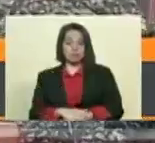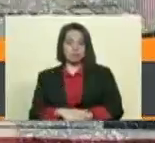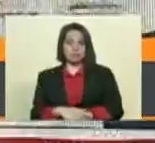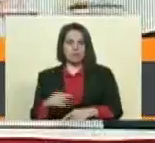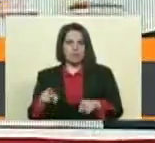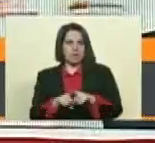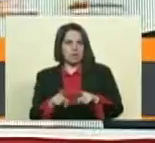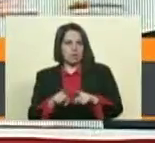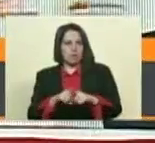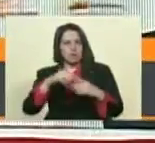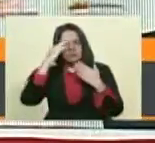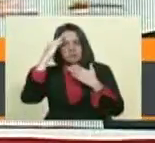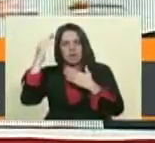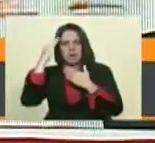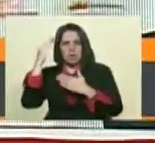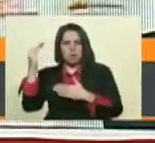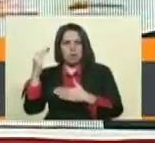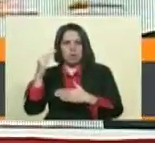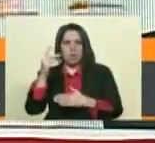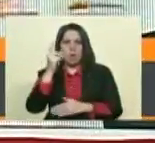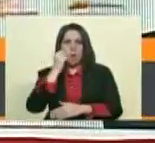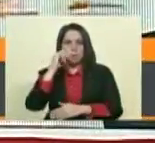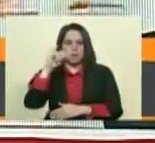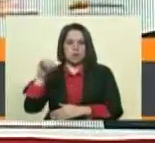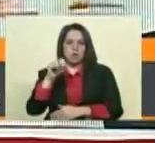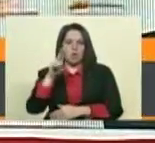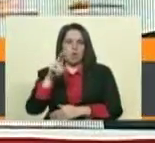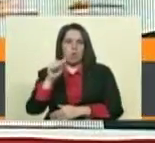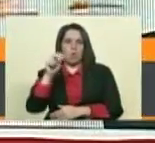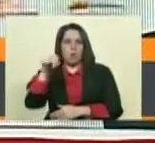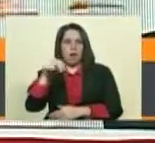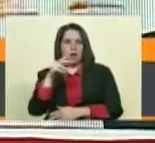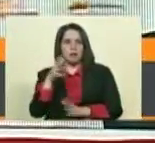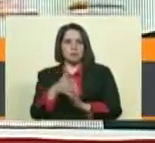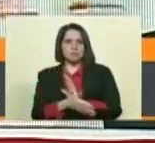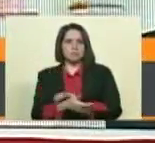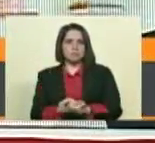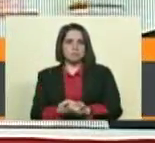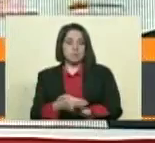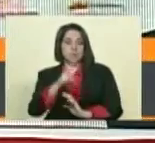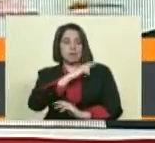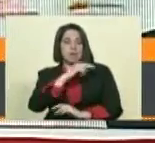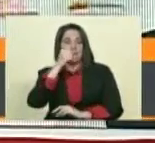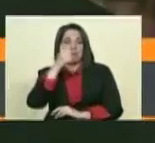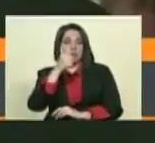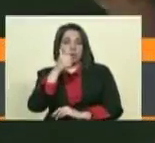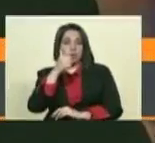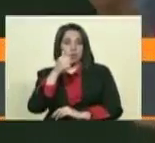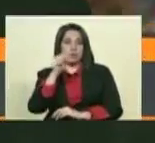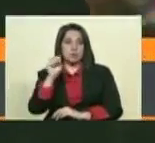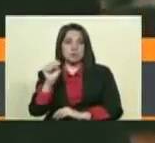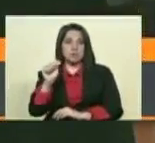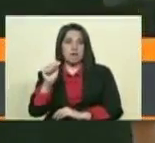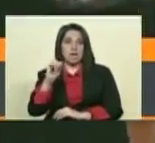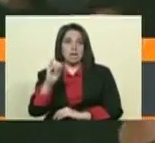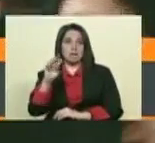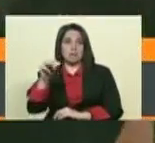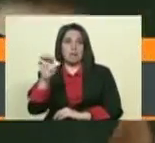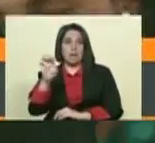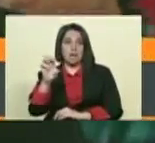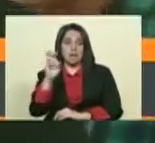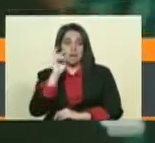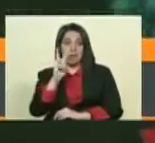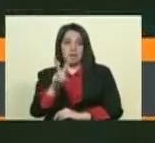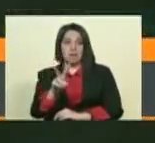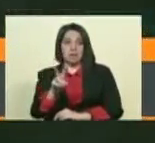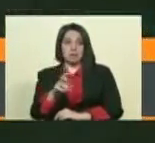Igualmente quiero saludar a Juan Carlos Dugarte por aquí, compañero, director del SAIME. Lo veo por